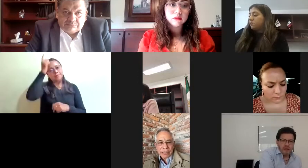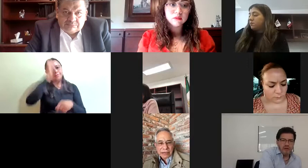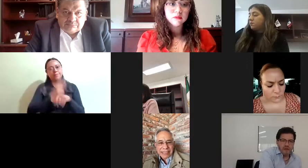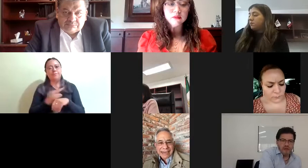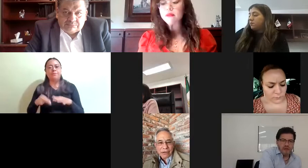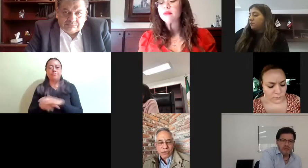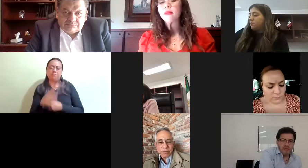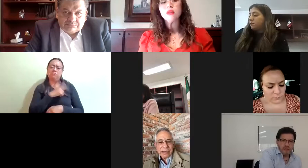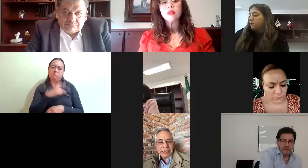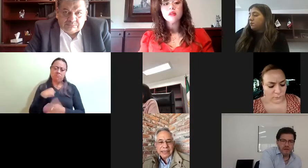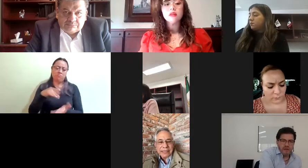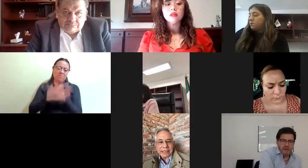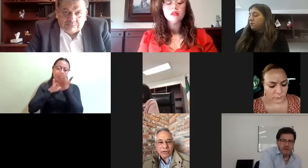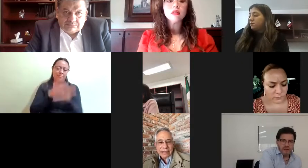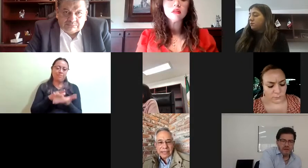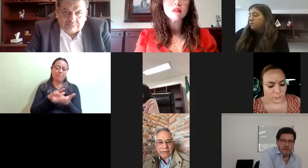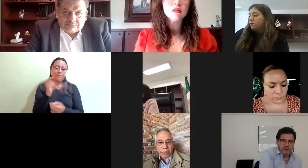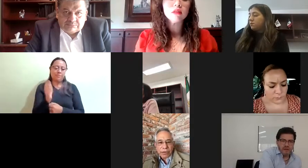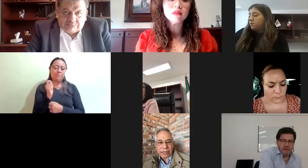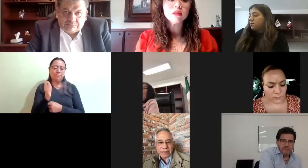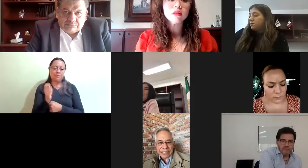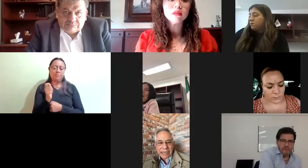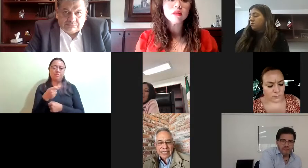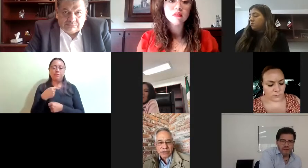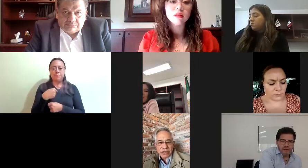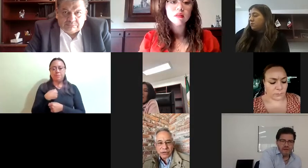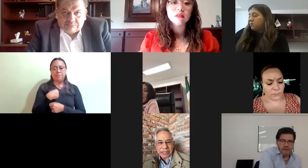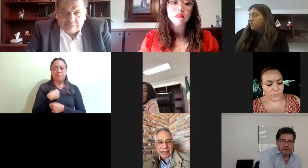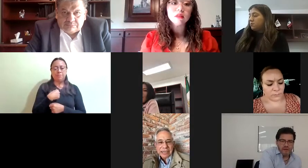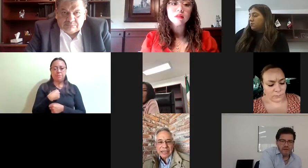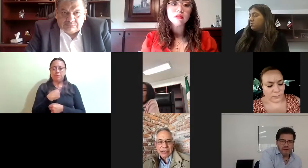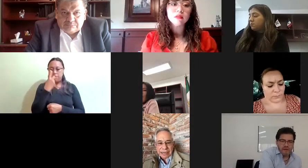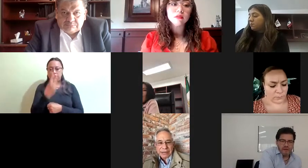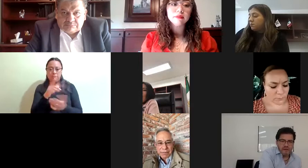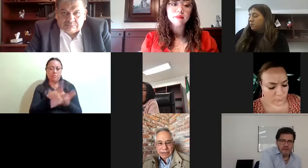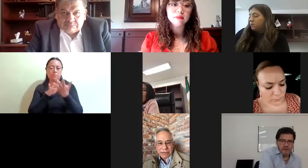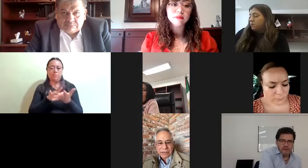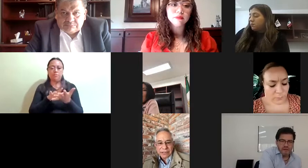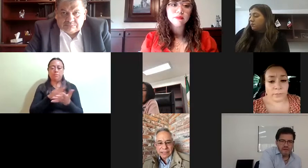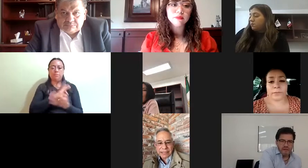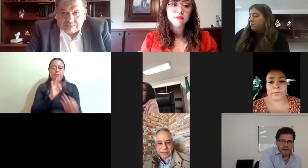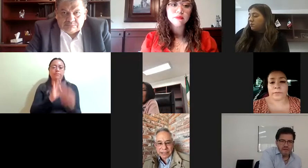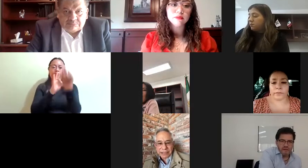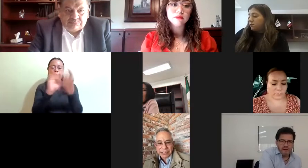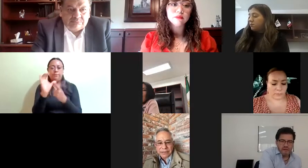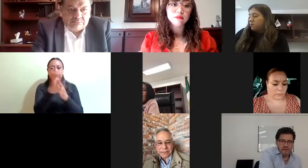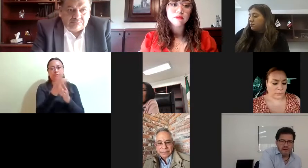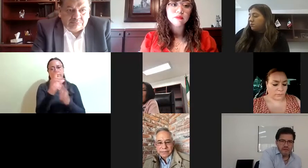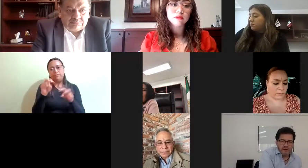forma, allanándome, en el sentido de que vaya a las comisiones y no necesariamente al pleno. Gracias,